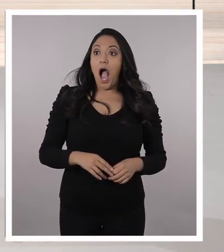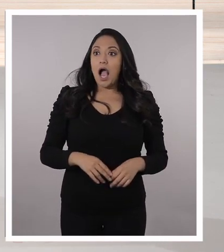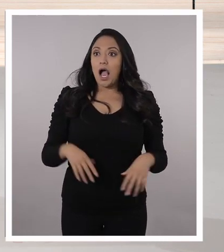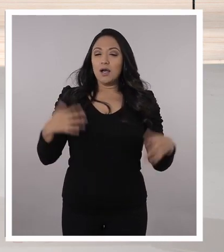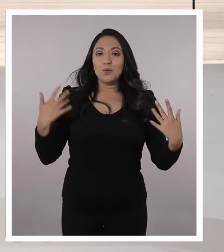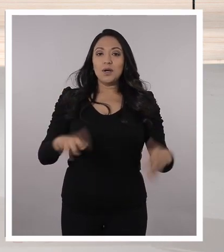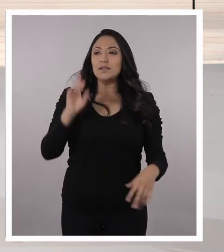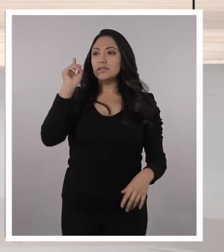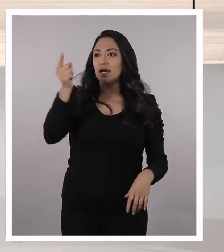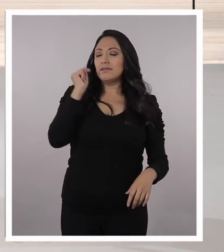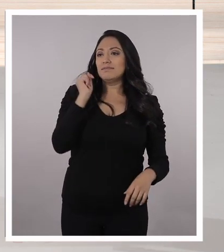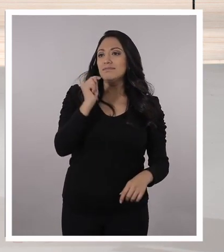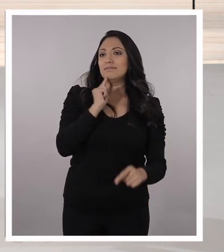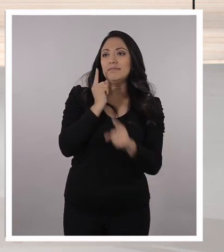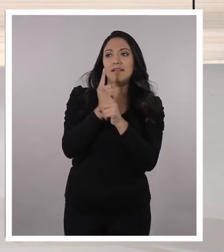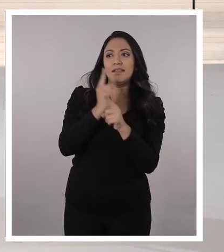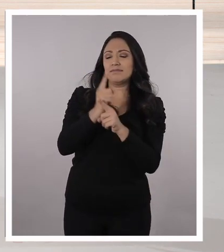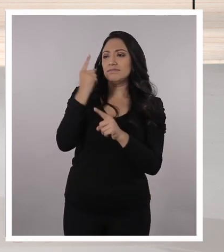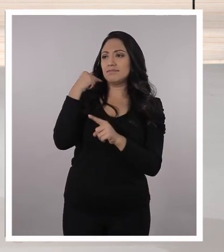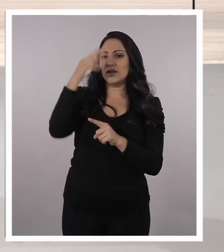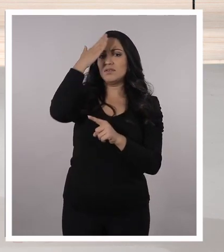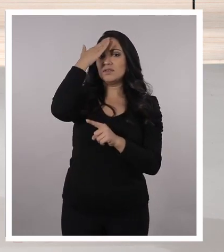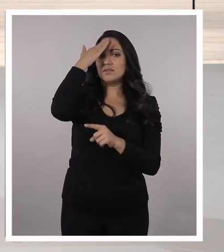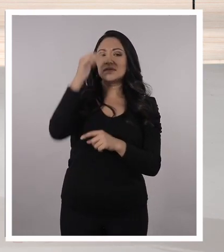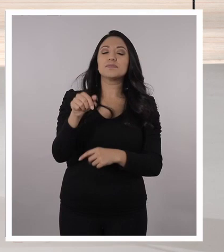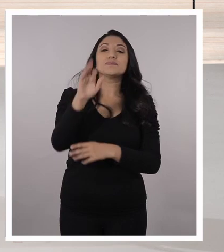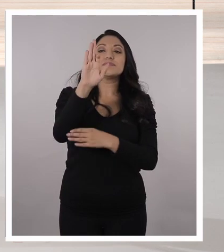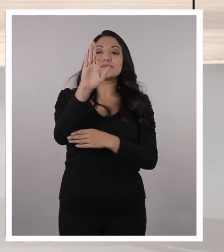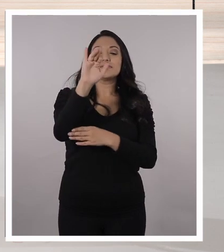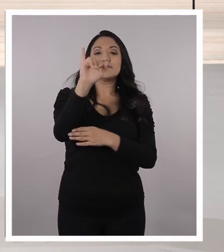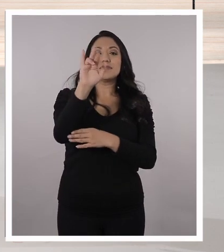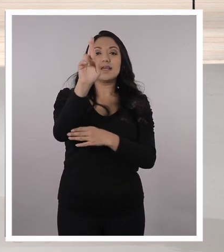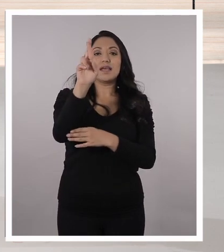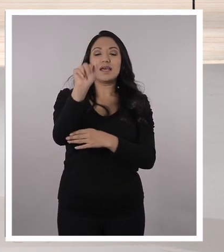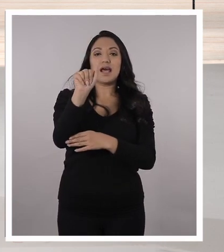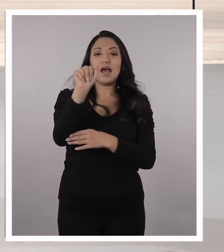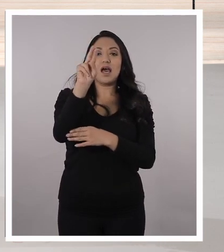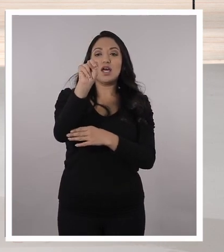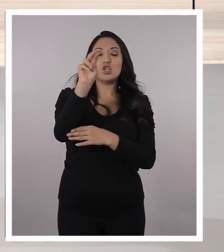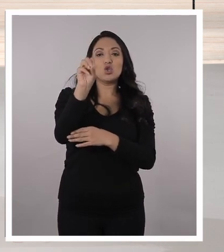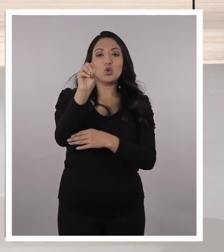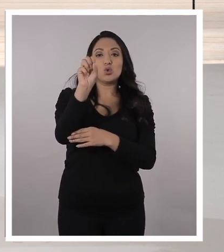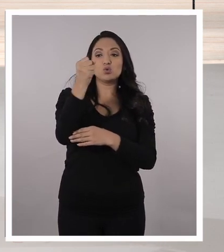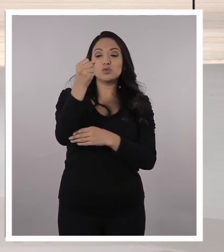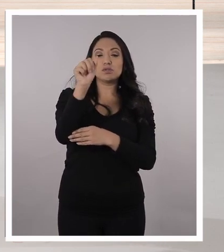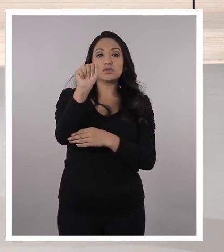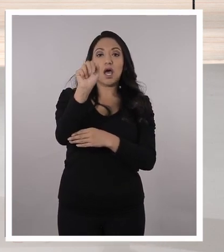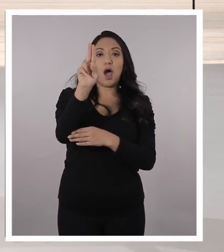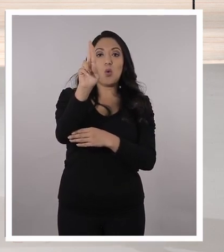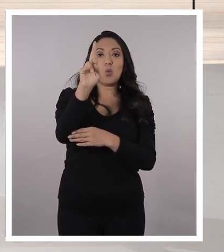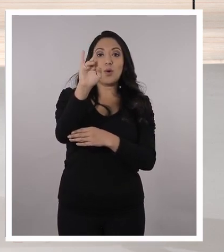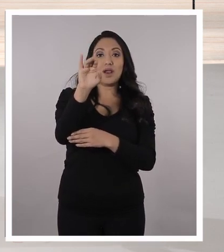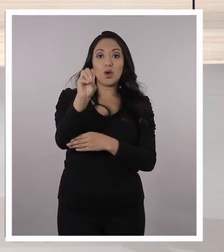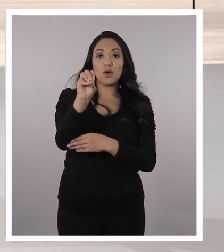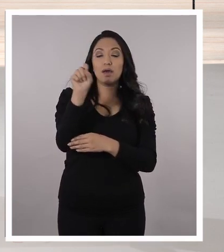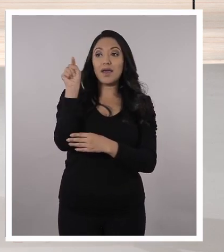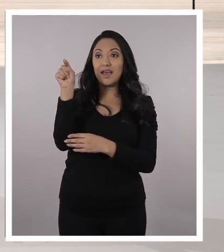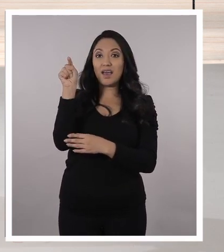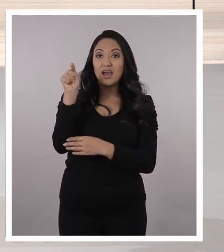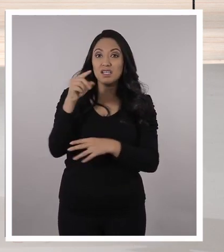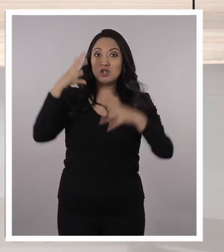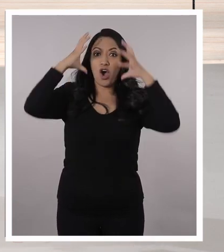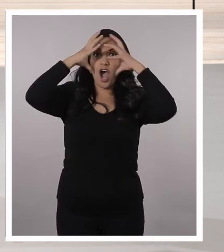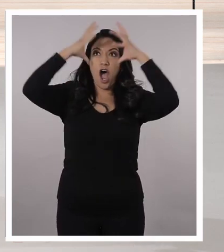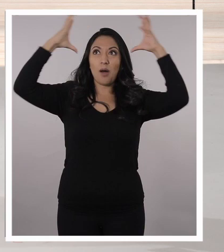Vio, profe, Wow. yo le decía, este es inconfundible. Sí. Es un tiranosaurio rex. Sabes que este tiranosaurio rex se caracteriza por tener un cráneo